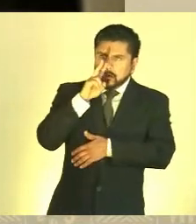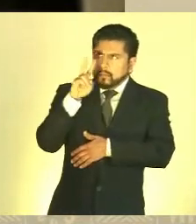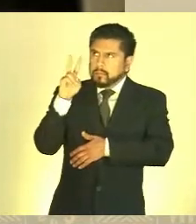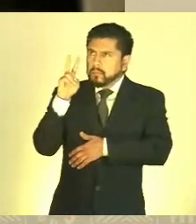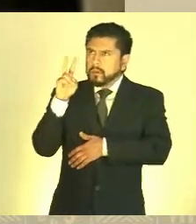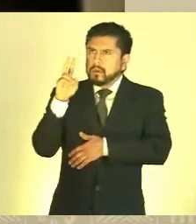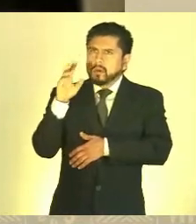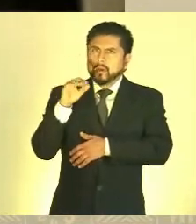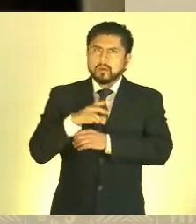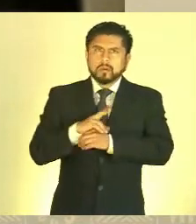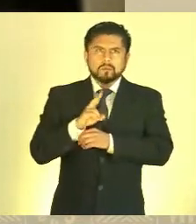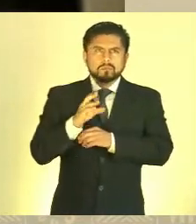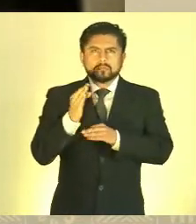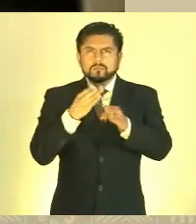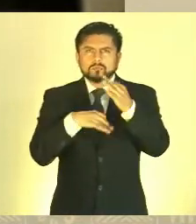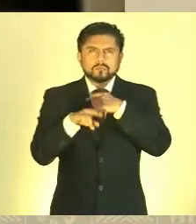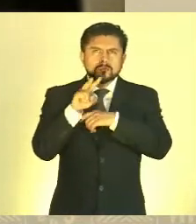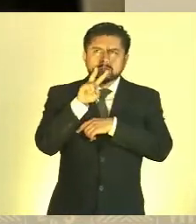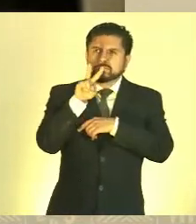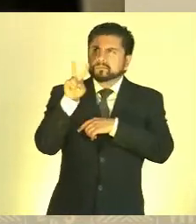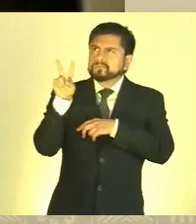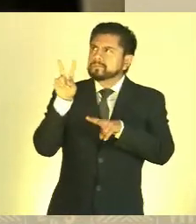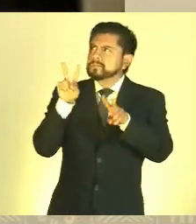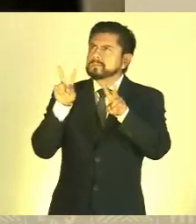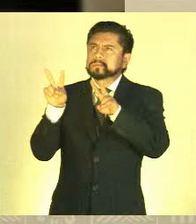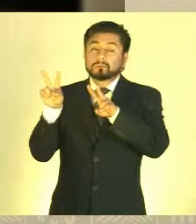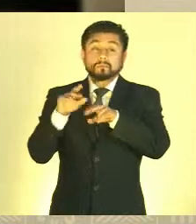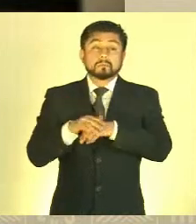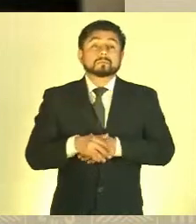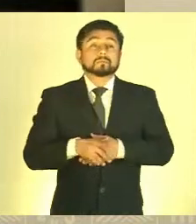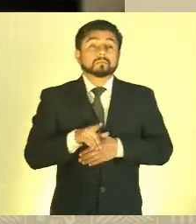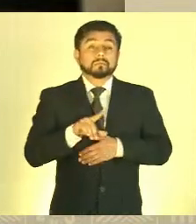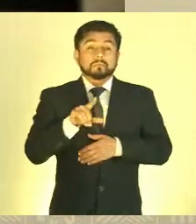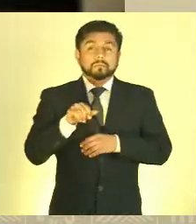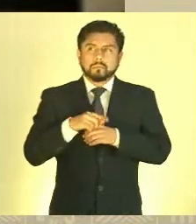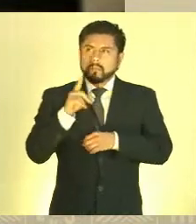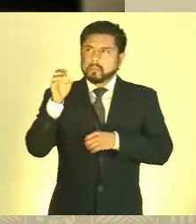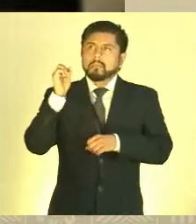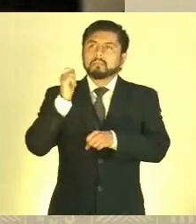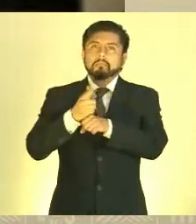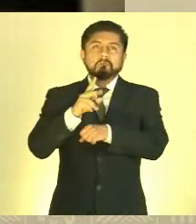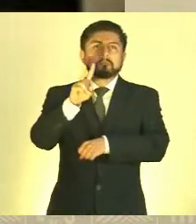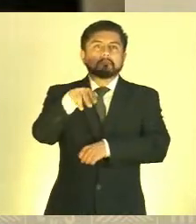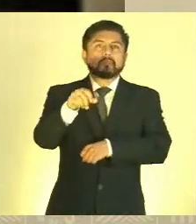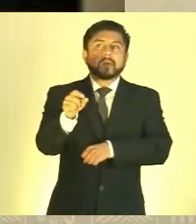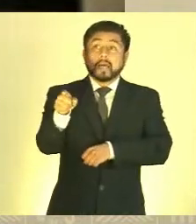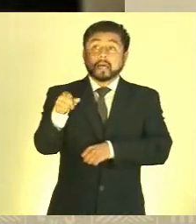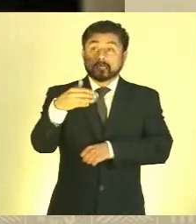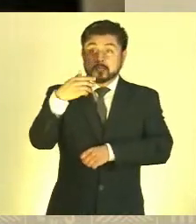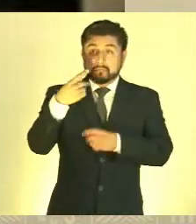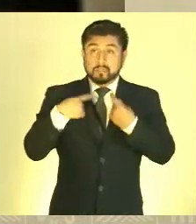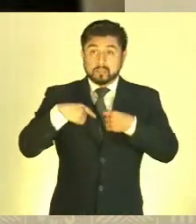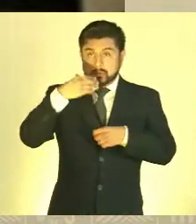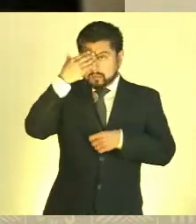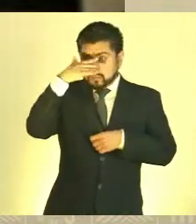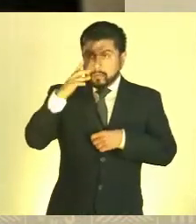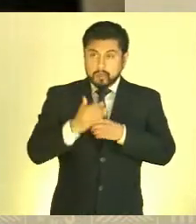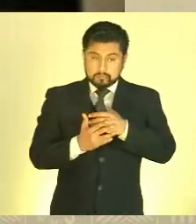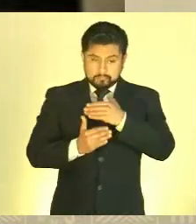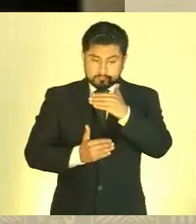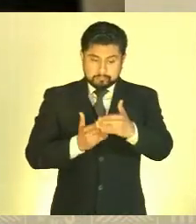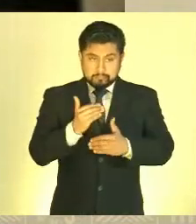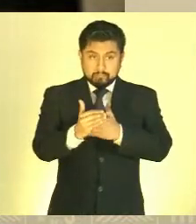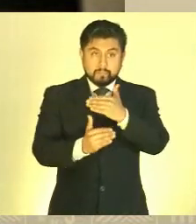el mérito, ¿no? Los que saben hacer, avanzan. Y por eso hay muchísimas mujeres